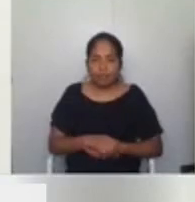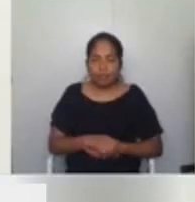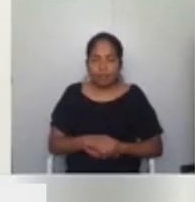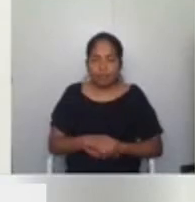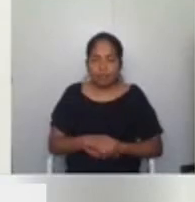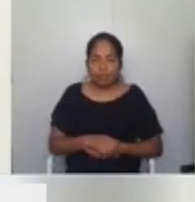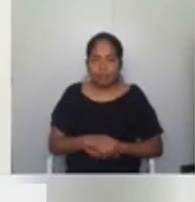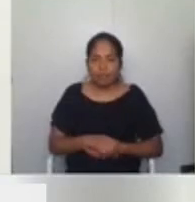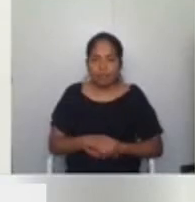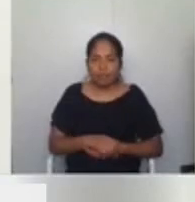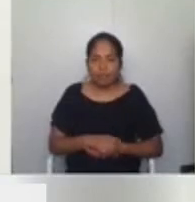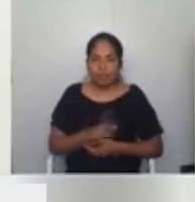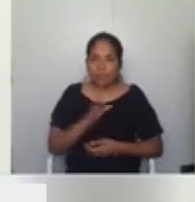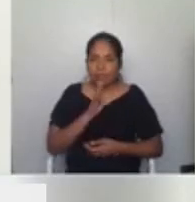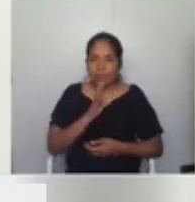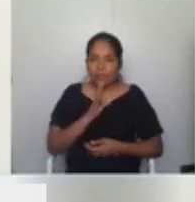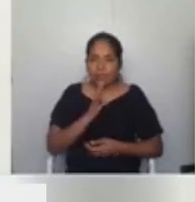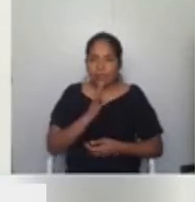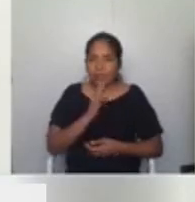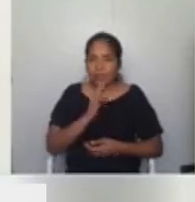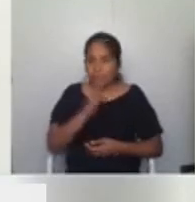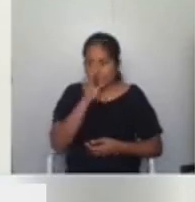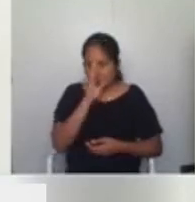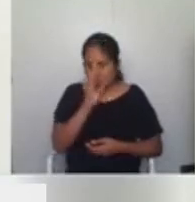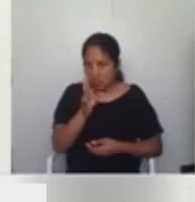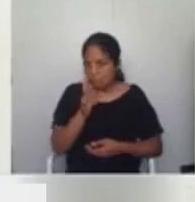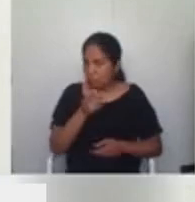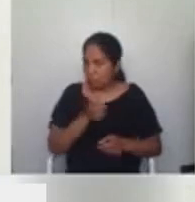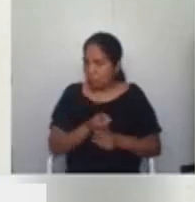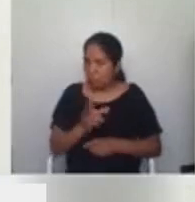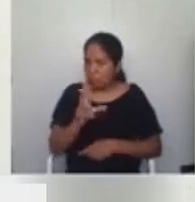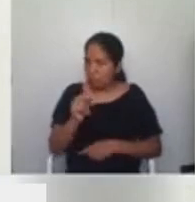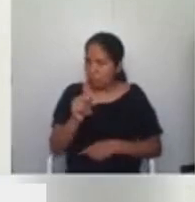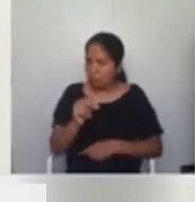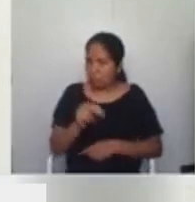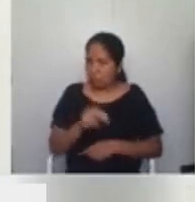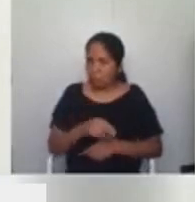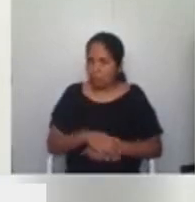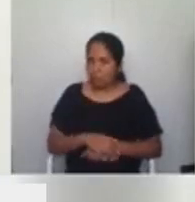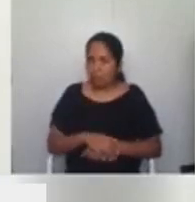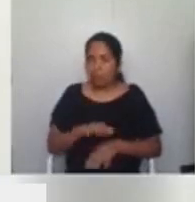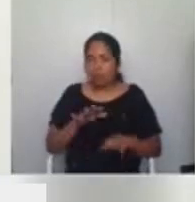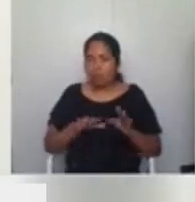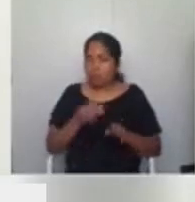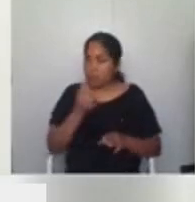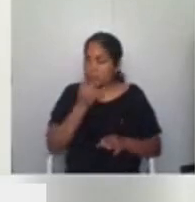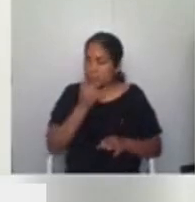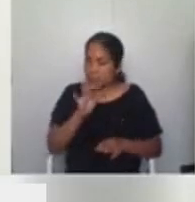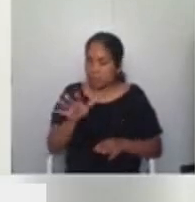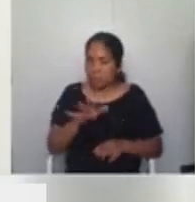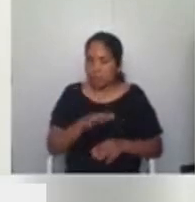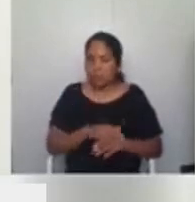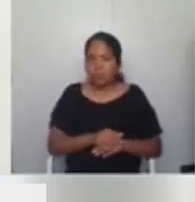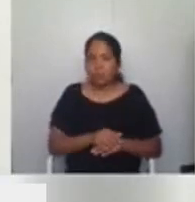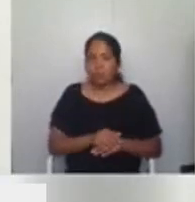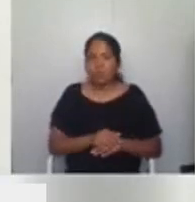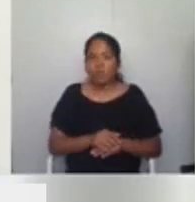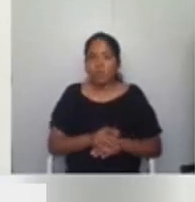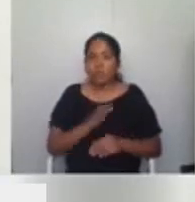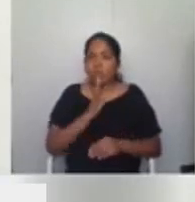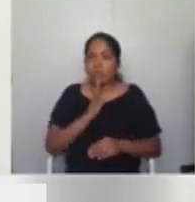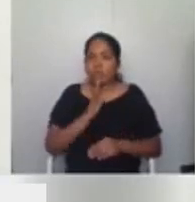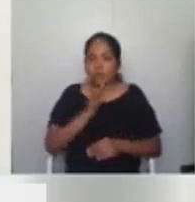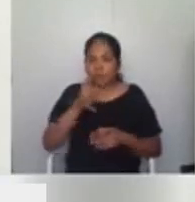pero no, estoy hablando bastante en serio, esto no es broma. Entonces, aquí se equivoca también, ¿no? Tema en serio, tema. Es que